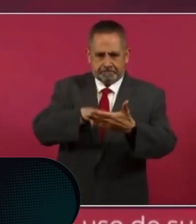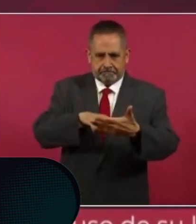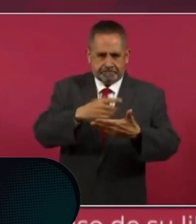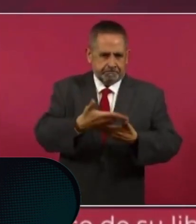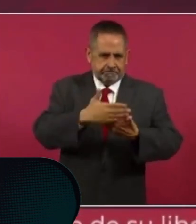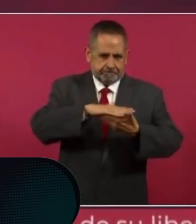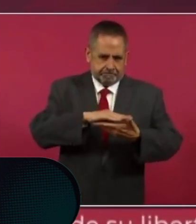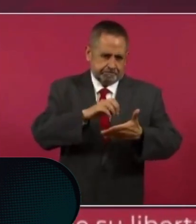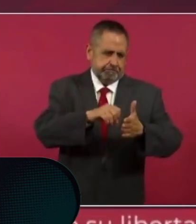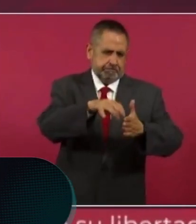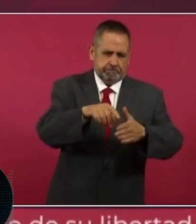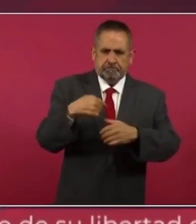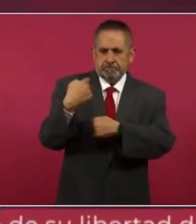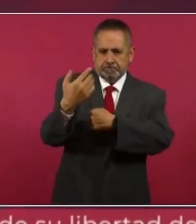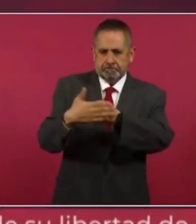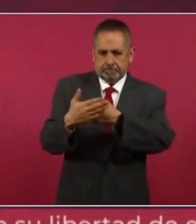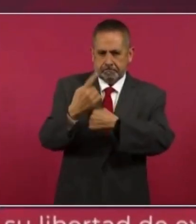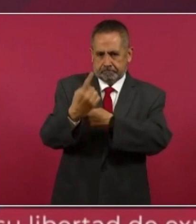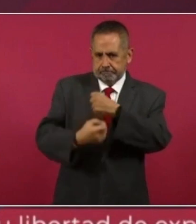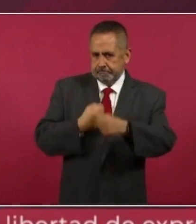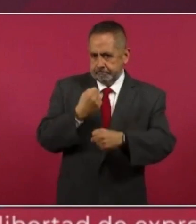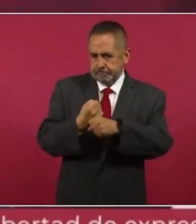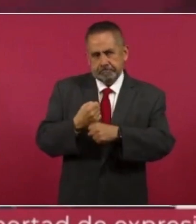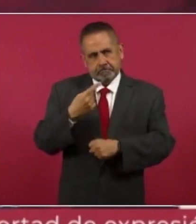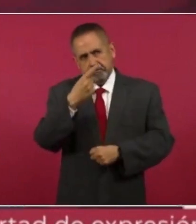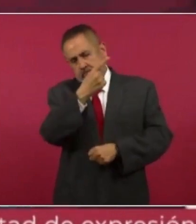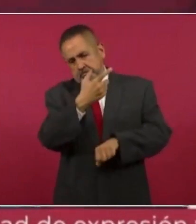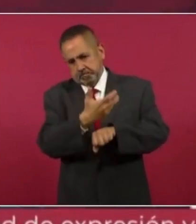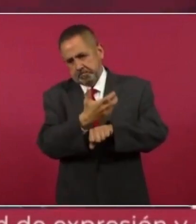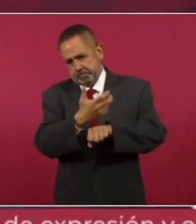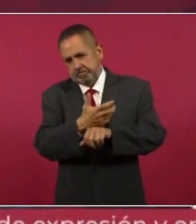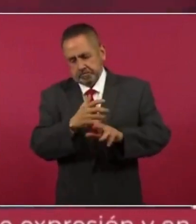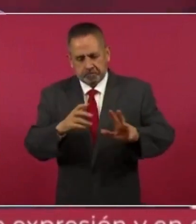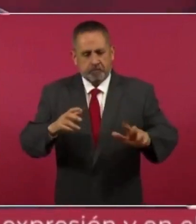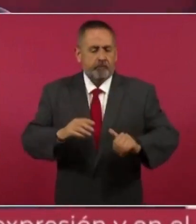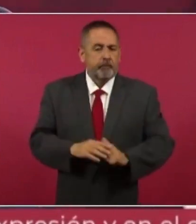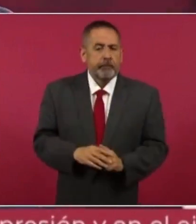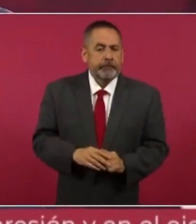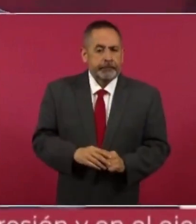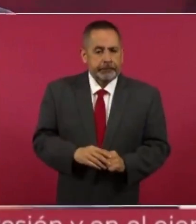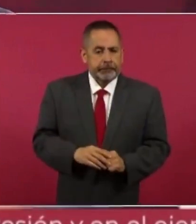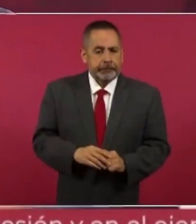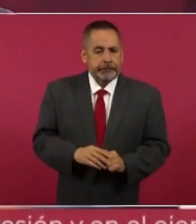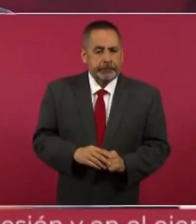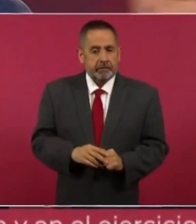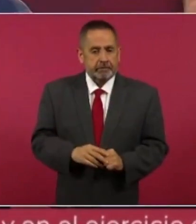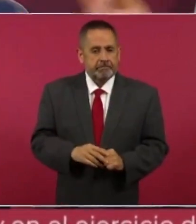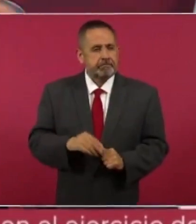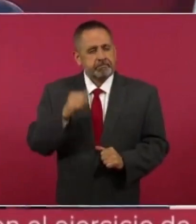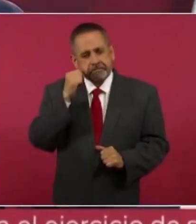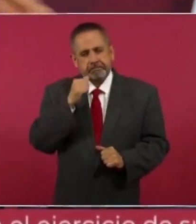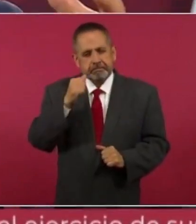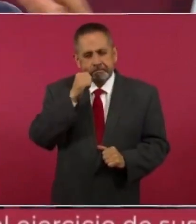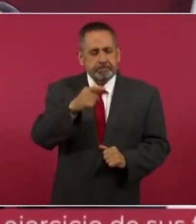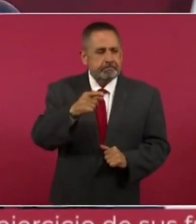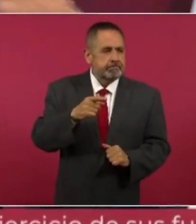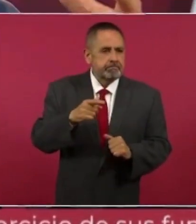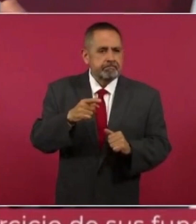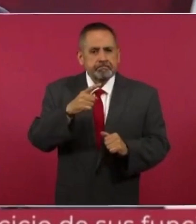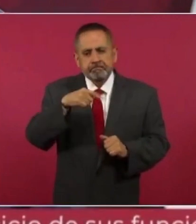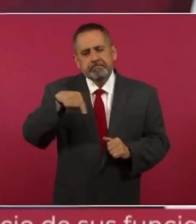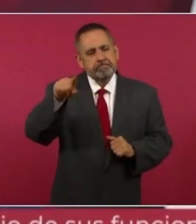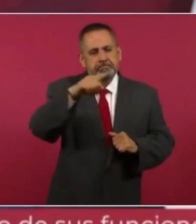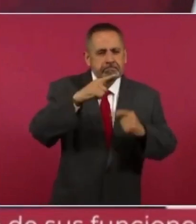el año próximo y siempre hay temas en la